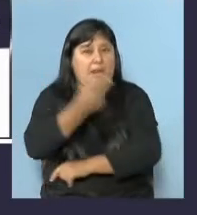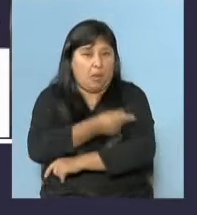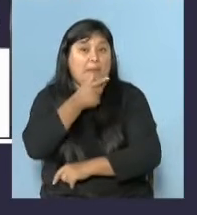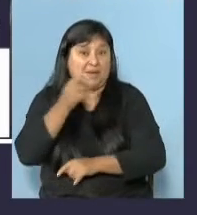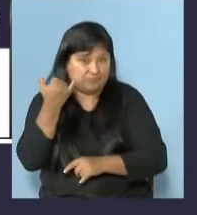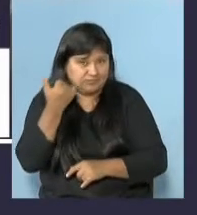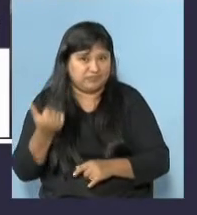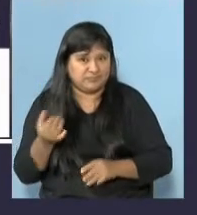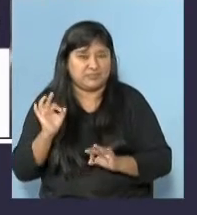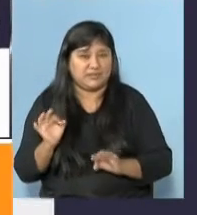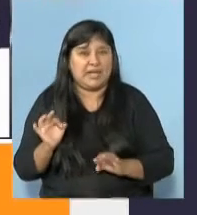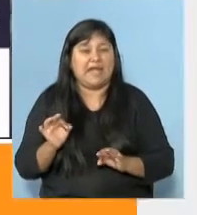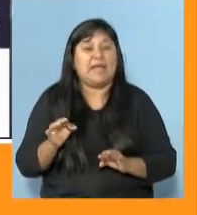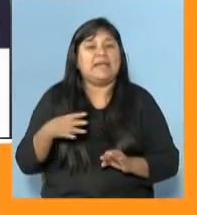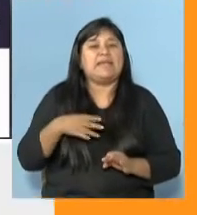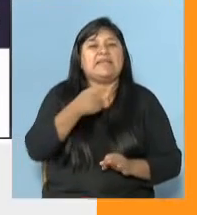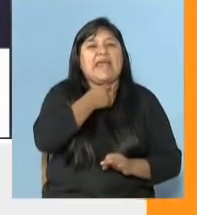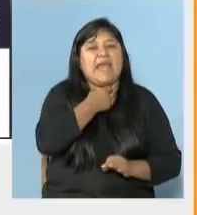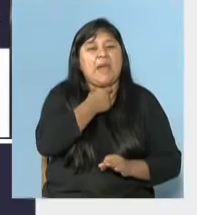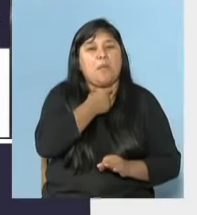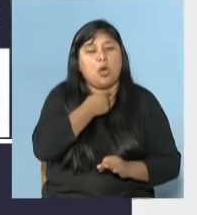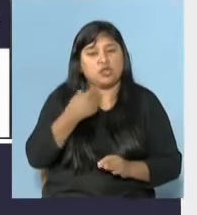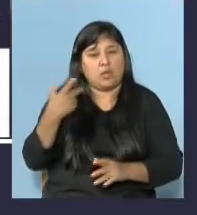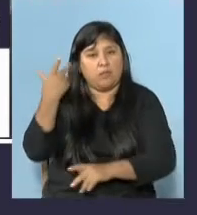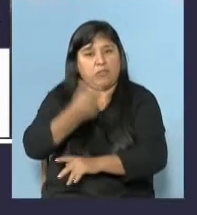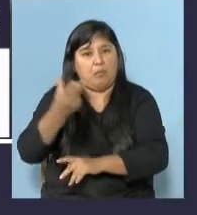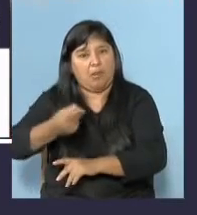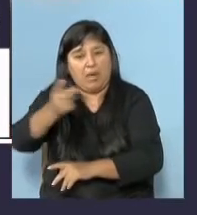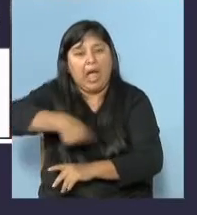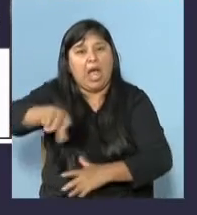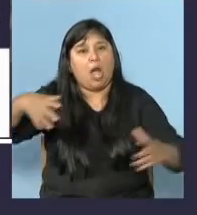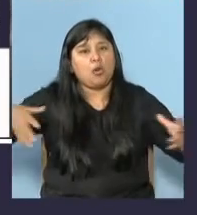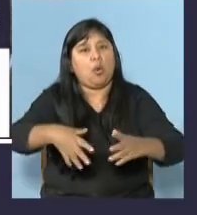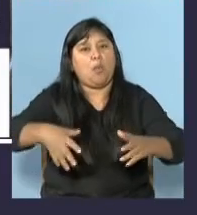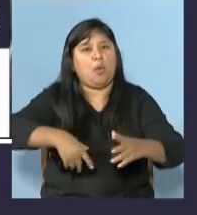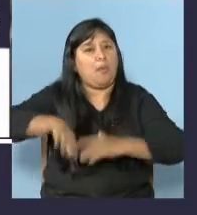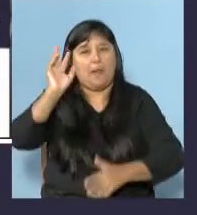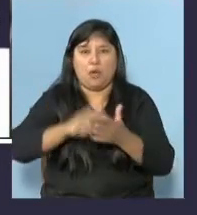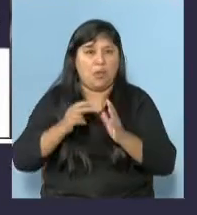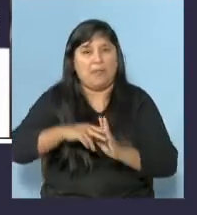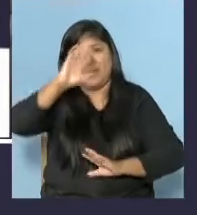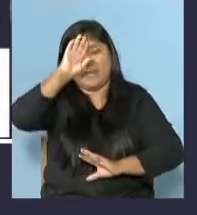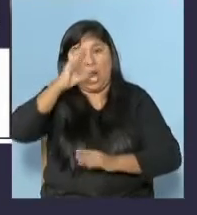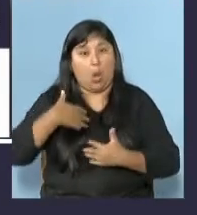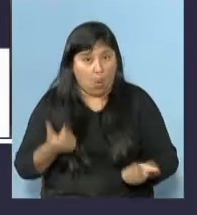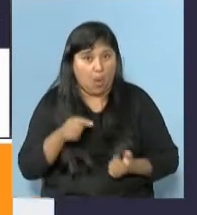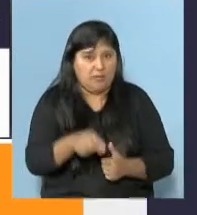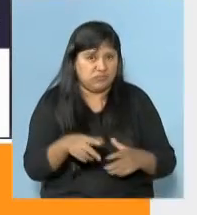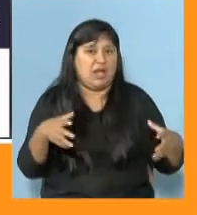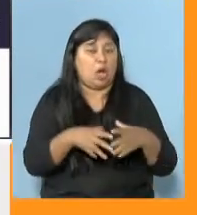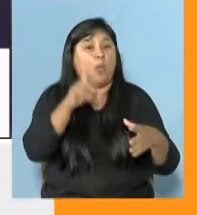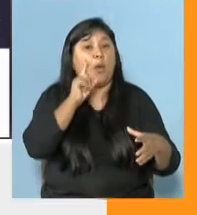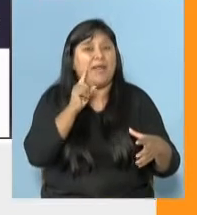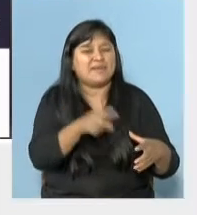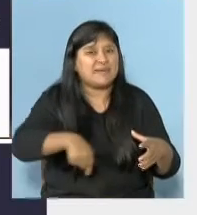Esperamos llegar al grupo de riesgo, que son 15 millones de personas, en el mes de junio, con las vacunas que están llegando y que se